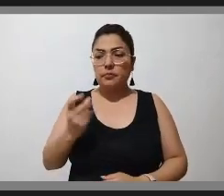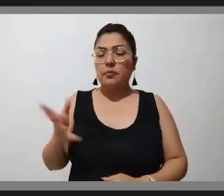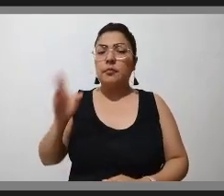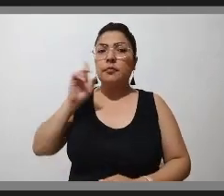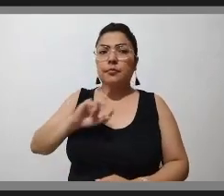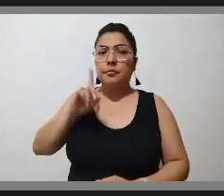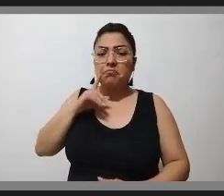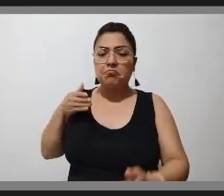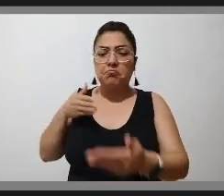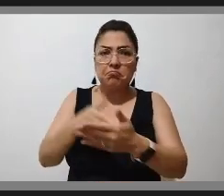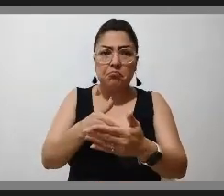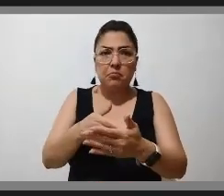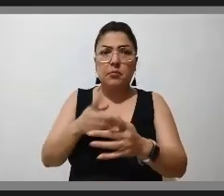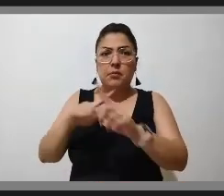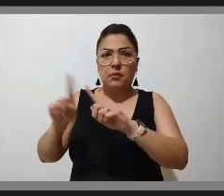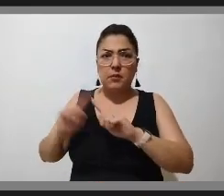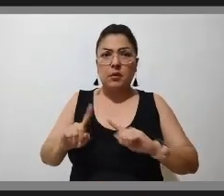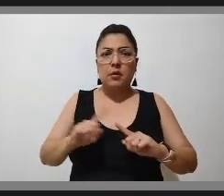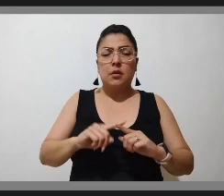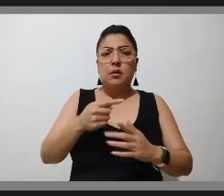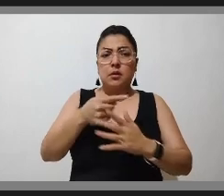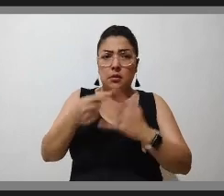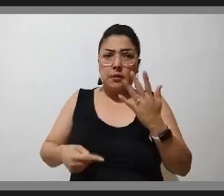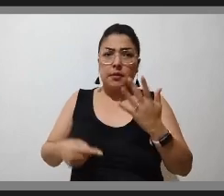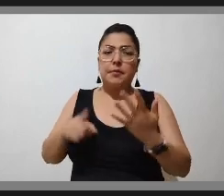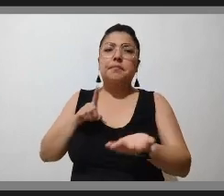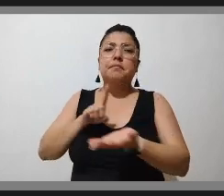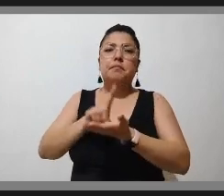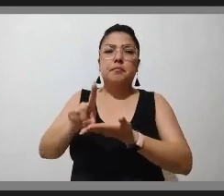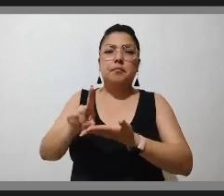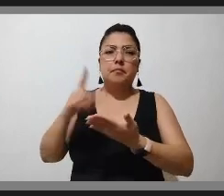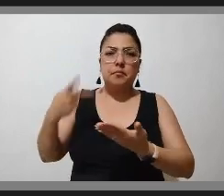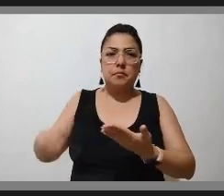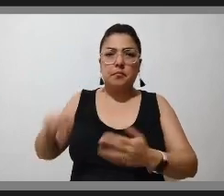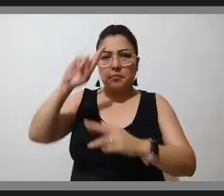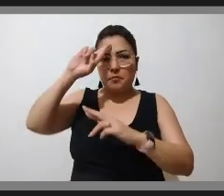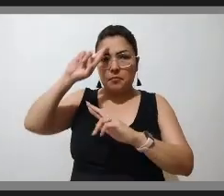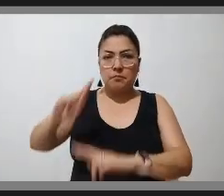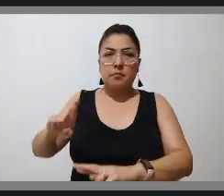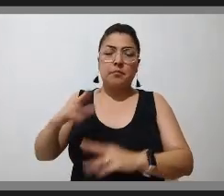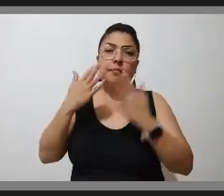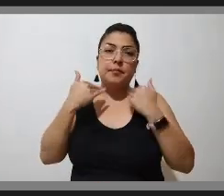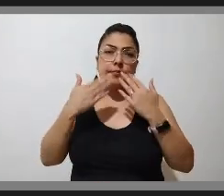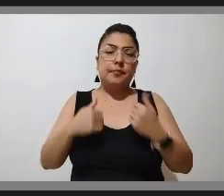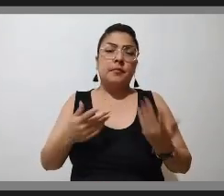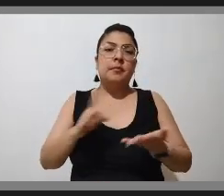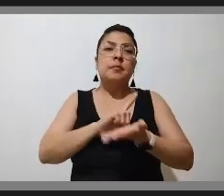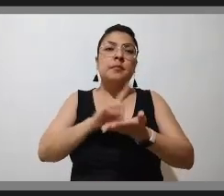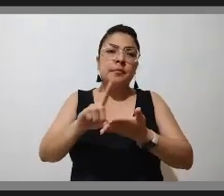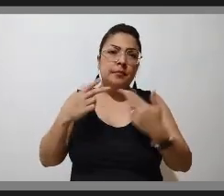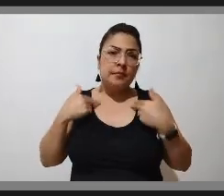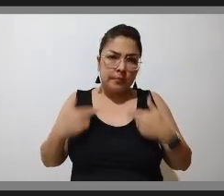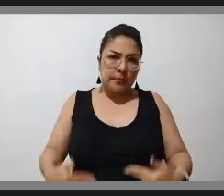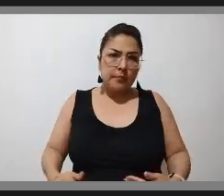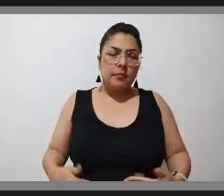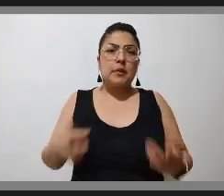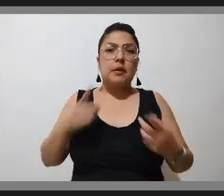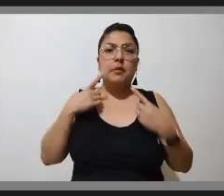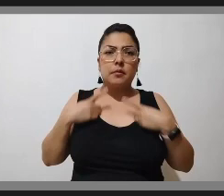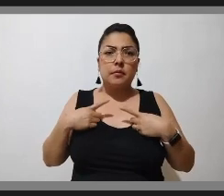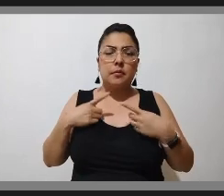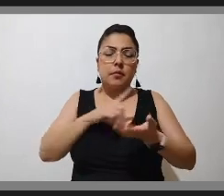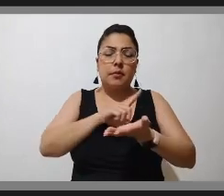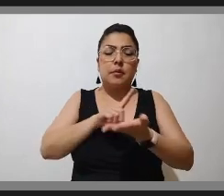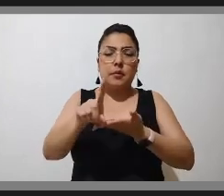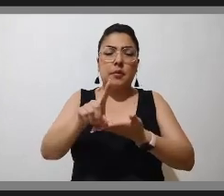estar mermando en sus derechos en general. No nada más hablamos de derechos político-electorales, hablamos de los derechos en general, los derechos humanos, los derechos